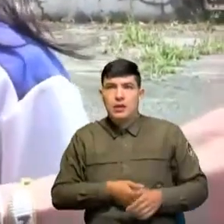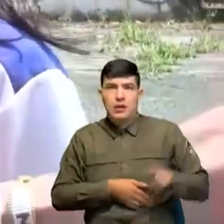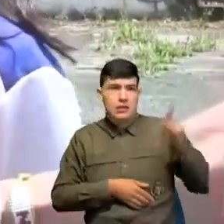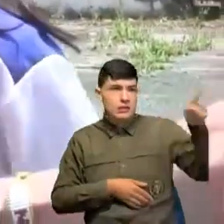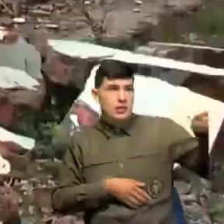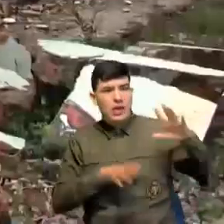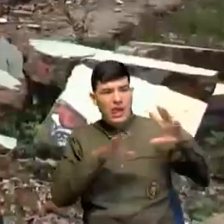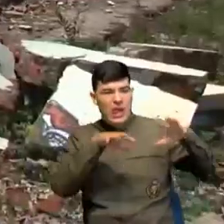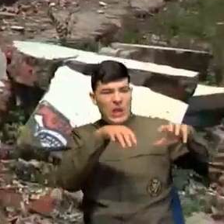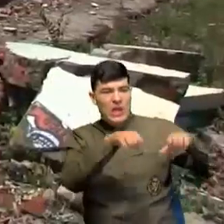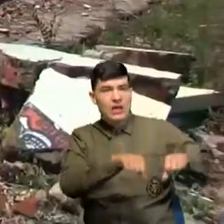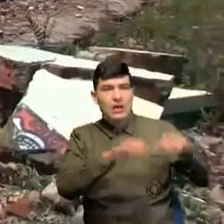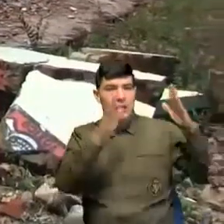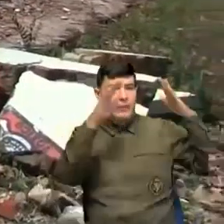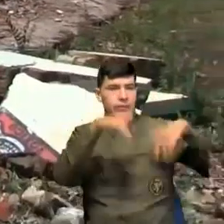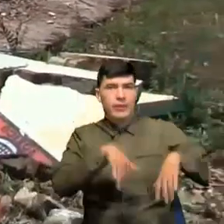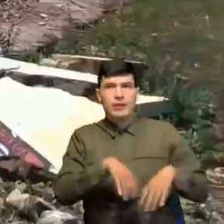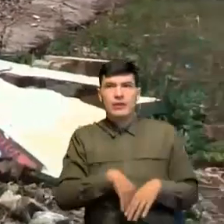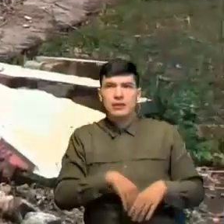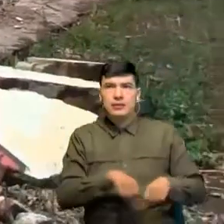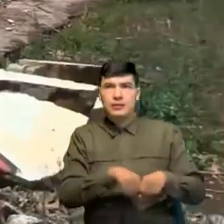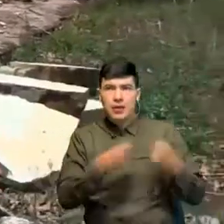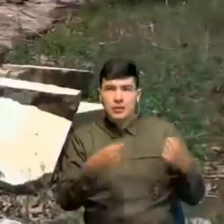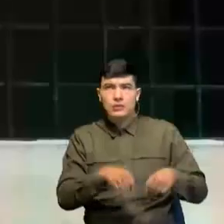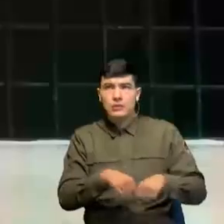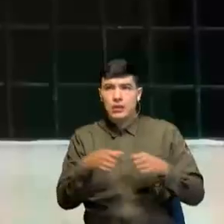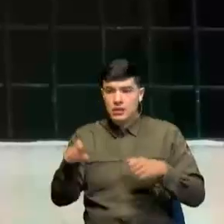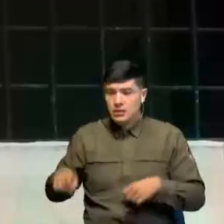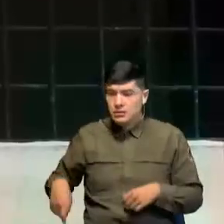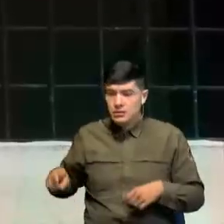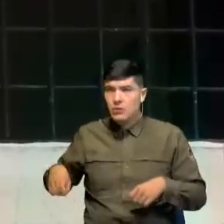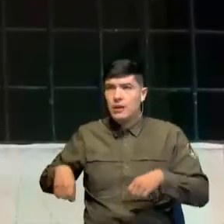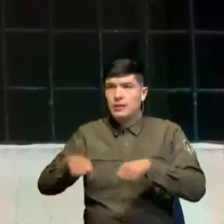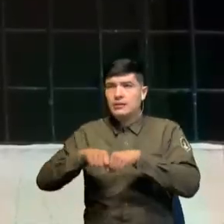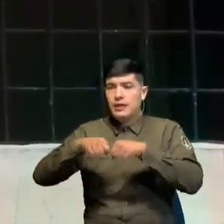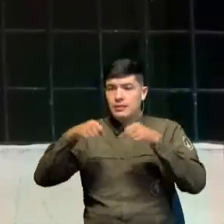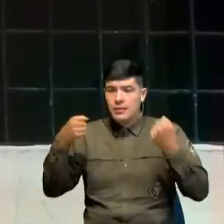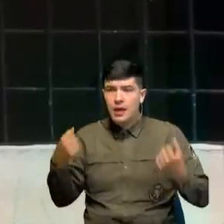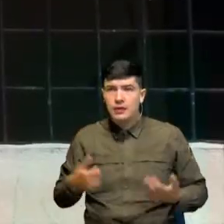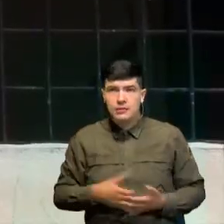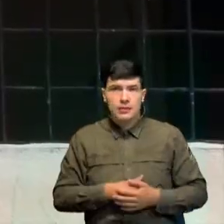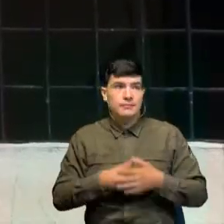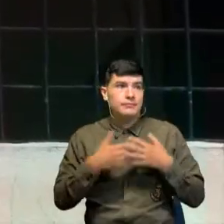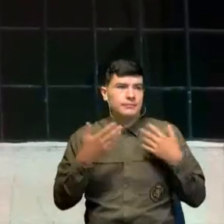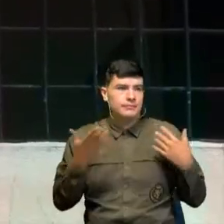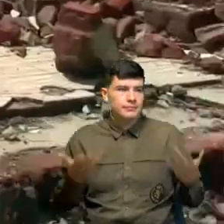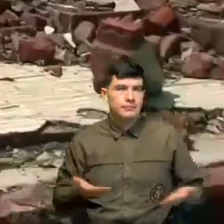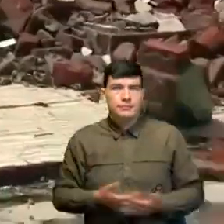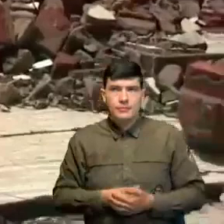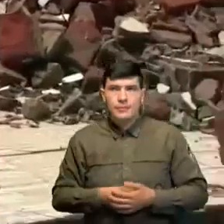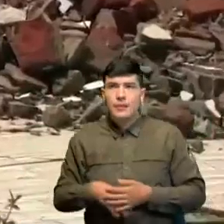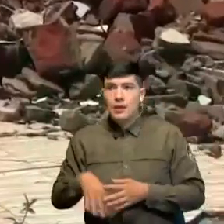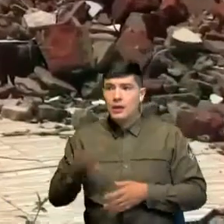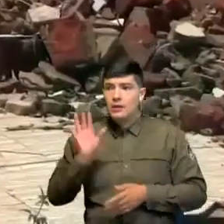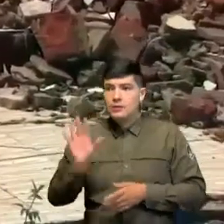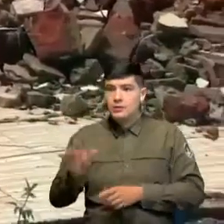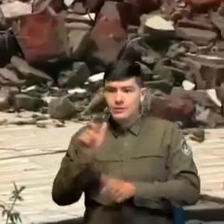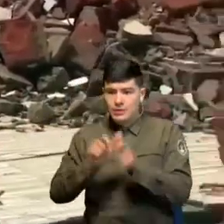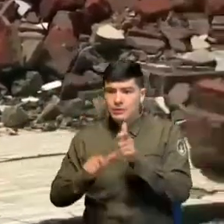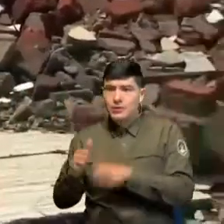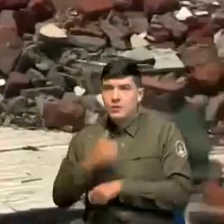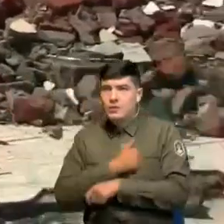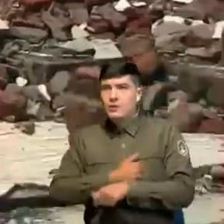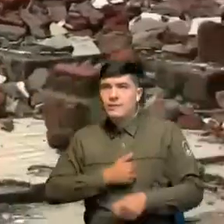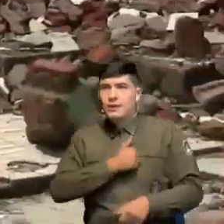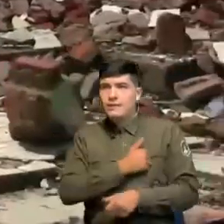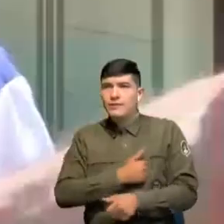los escombros se están cayendo, se está cayendo la escuela. Entonces, que las personas nos ayuden